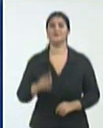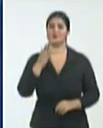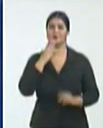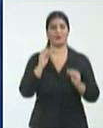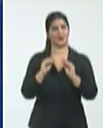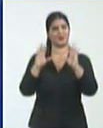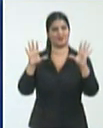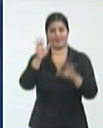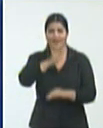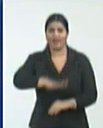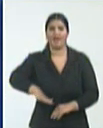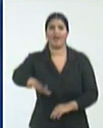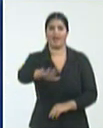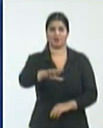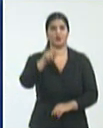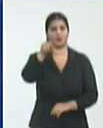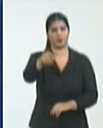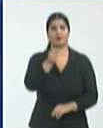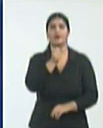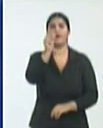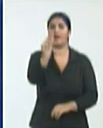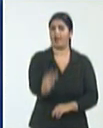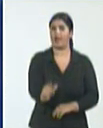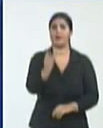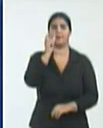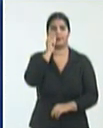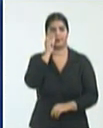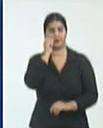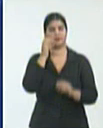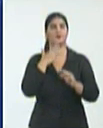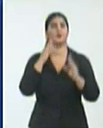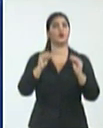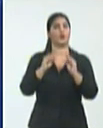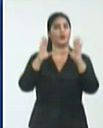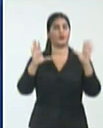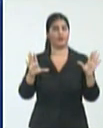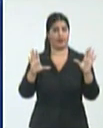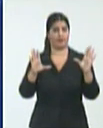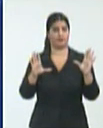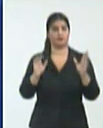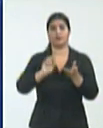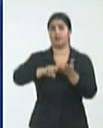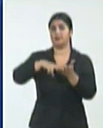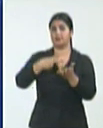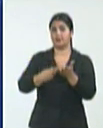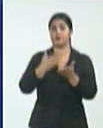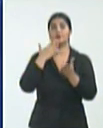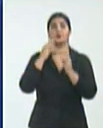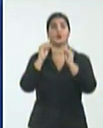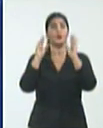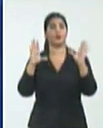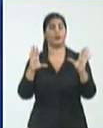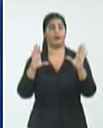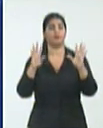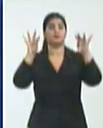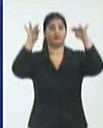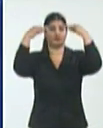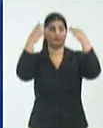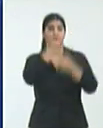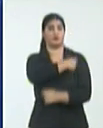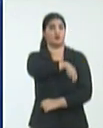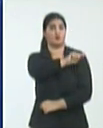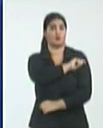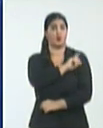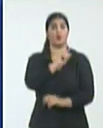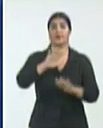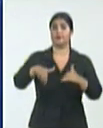la intérprete de lenguas de señas y todas las personas que siguen la información. Hoy un día fuerte desde el punto de